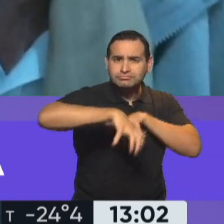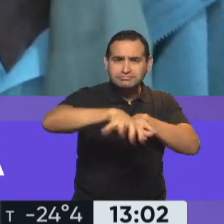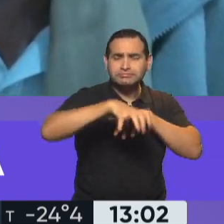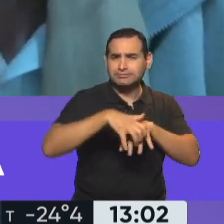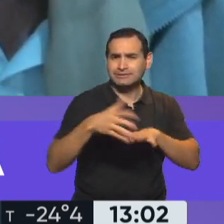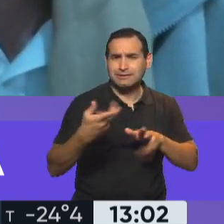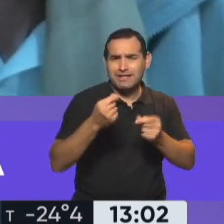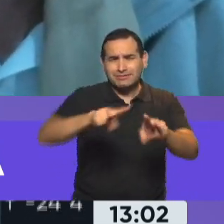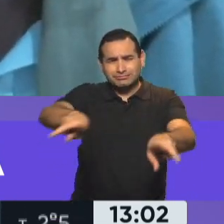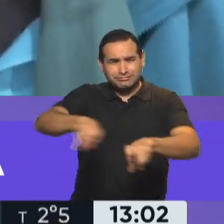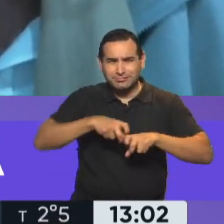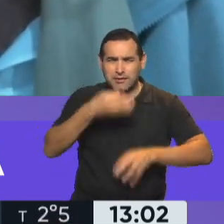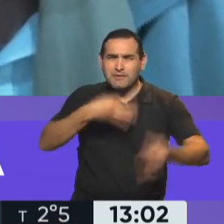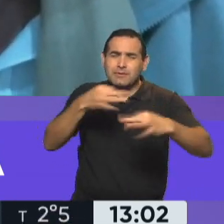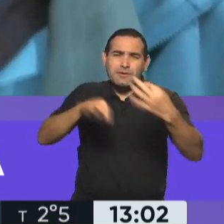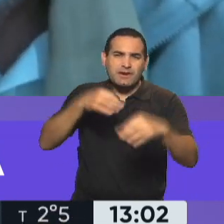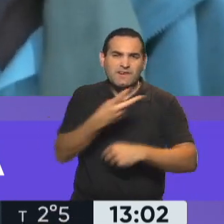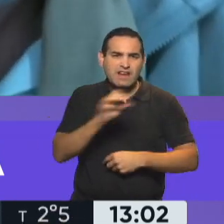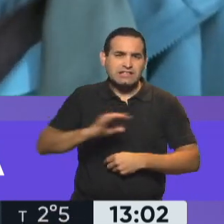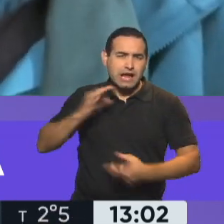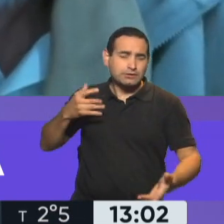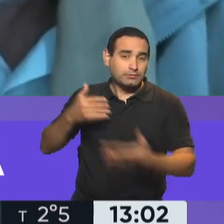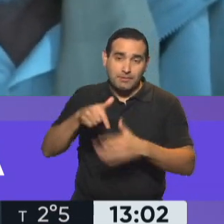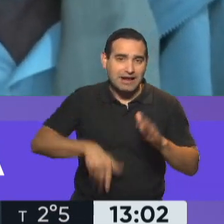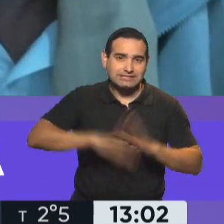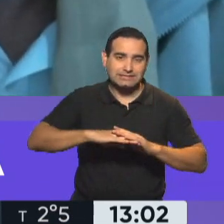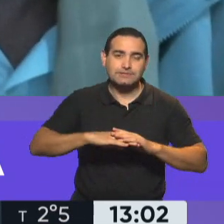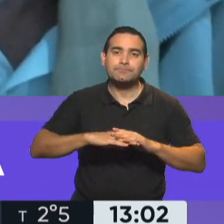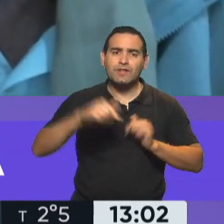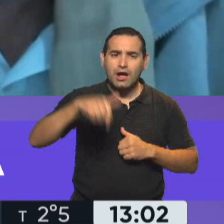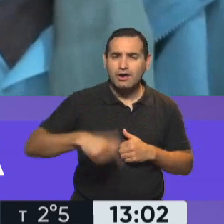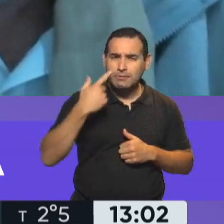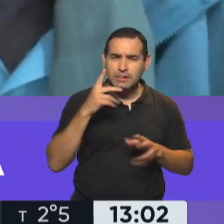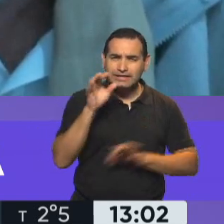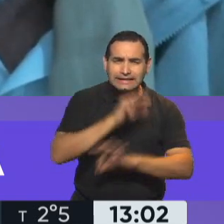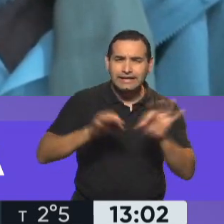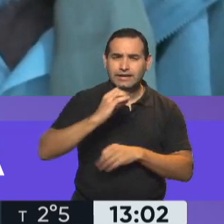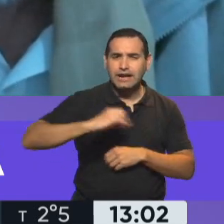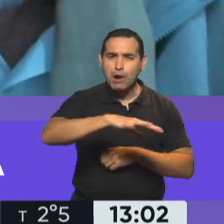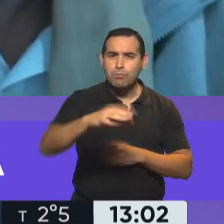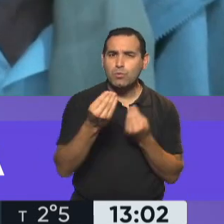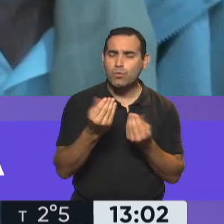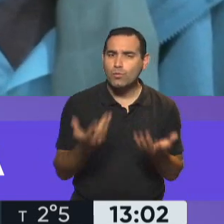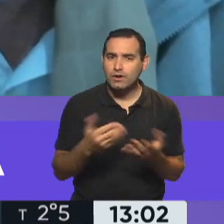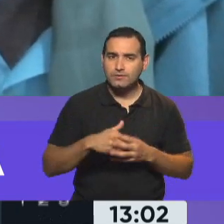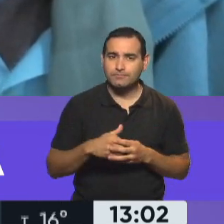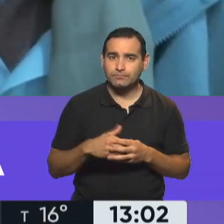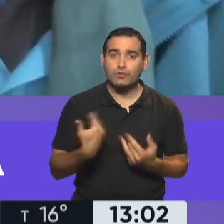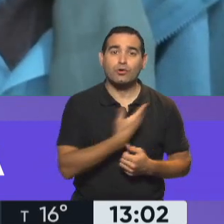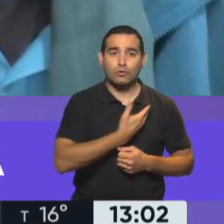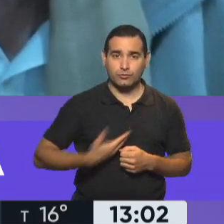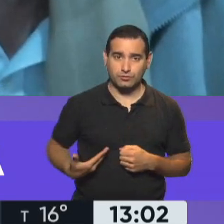últimos 20 años, según indica el informe. ¿Cuál fue la estrategia gremial de esta época de bonanza? A ese